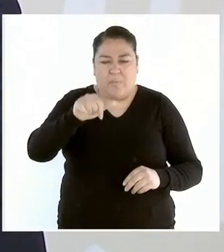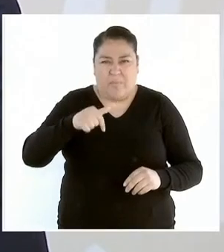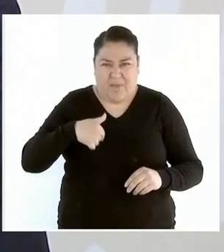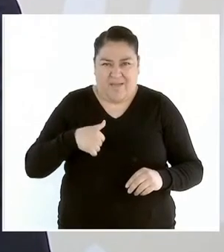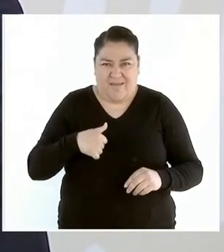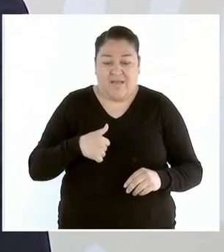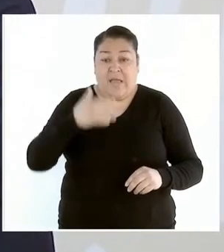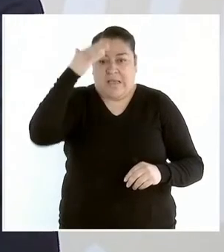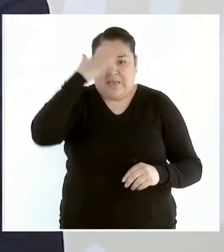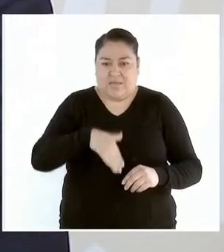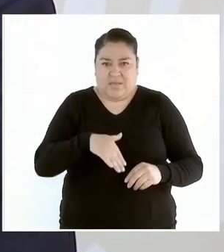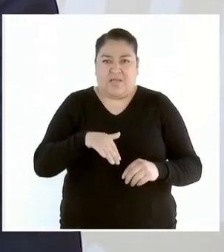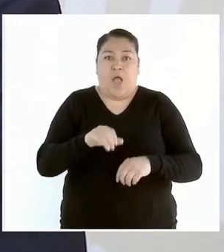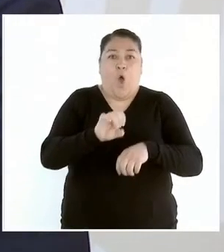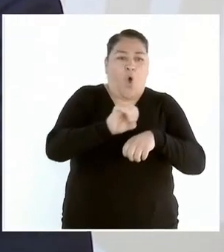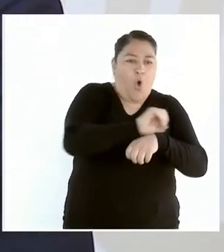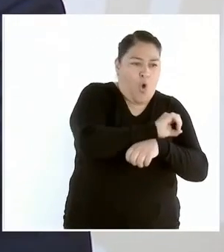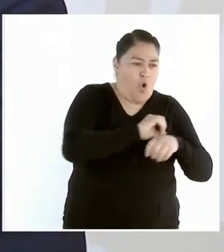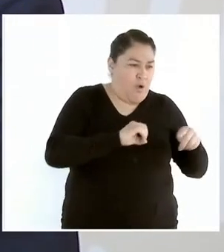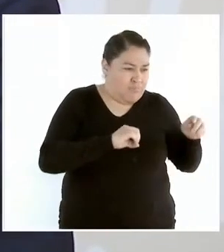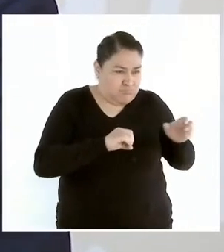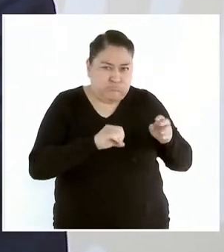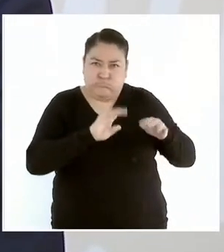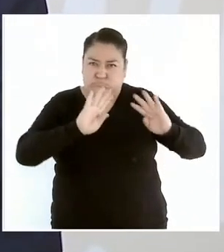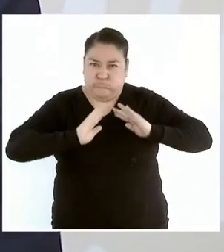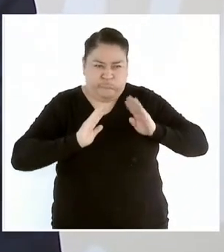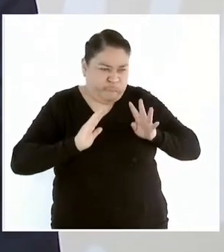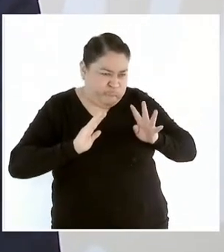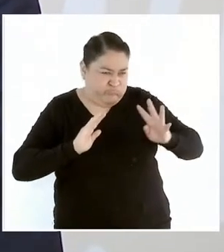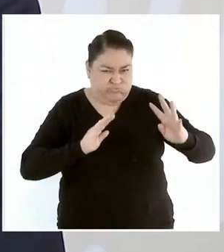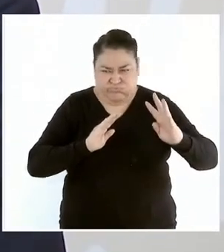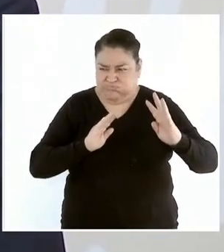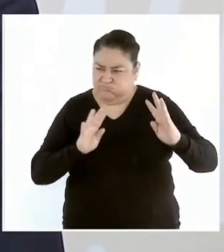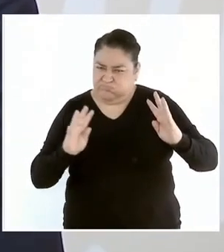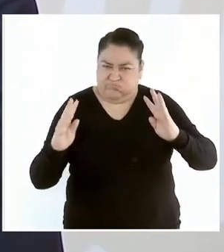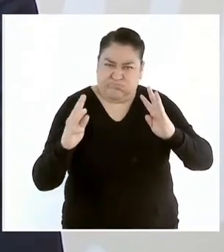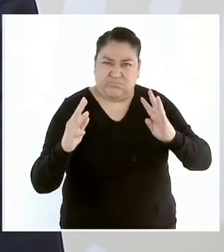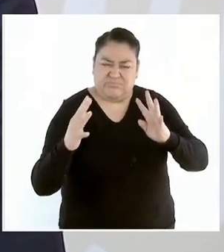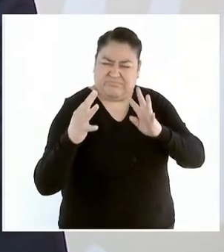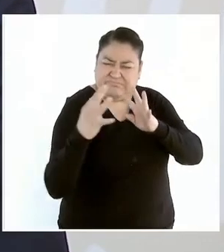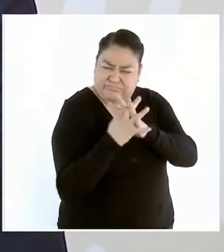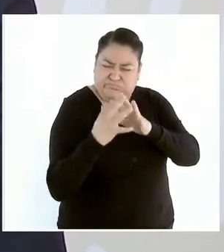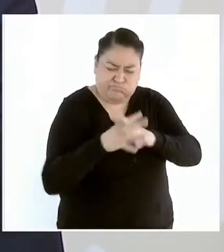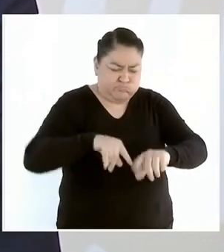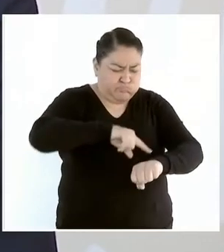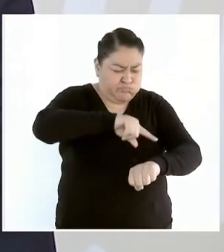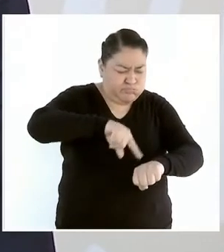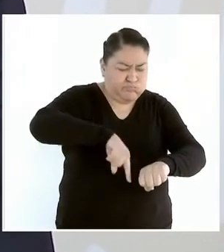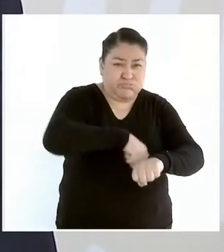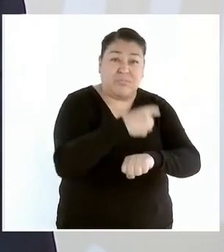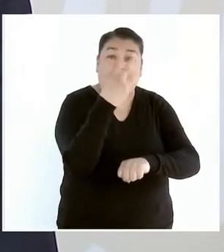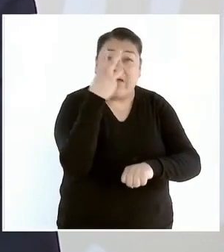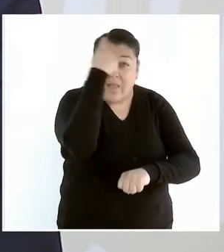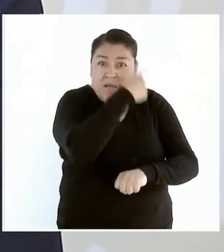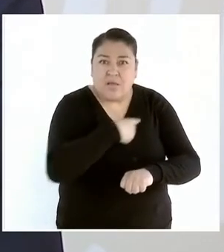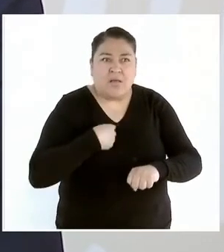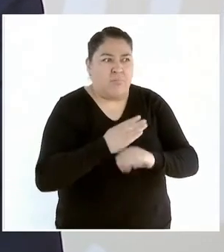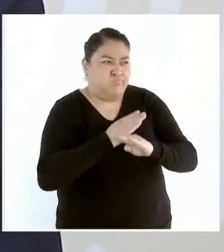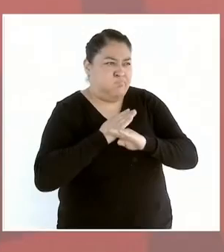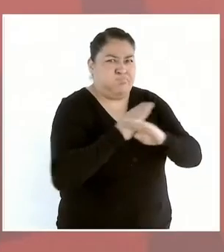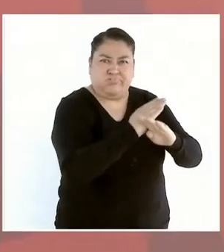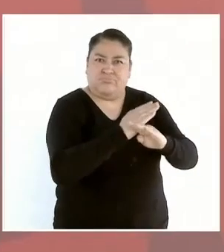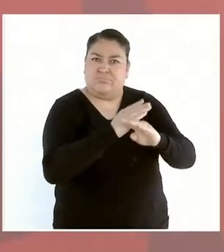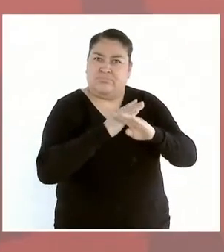por el oriente a derecha e izquierda durante tres horas fue rechazado tres veces